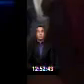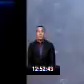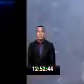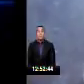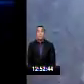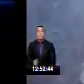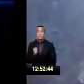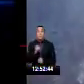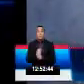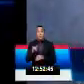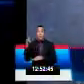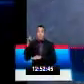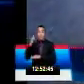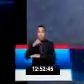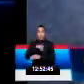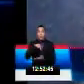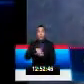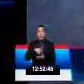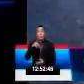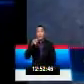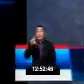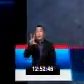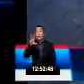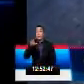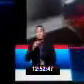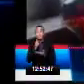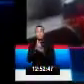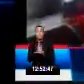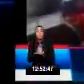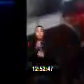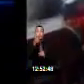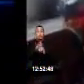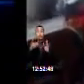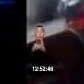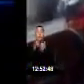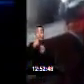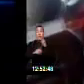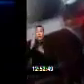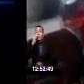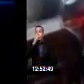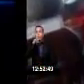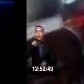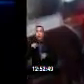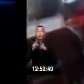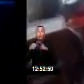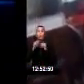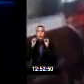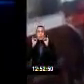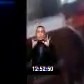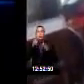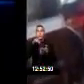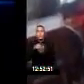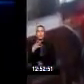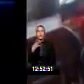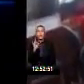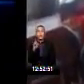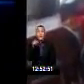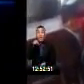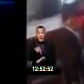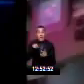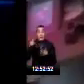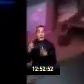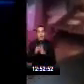Las operaciones del avión estadounidense Orion P3, que colabora en la lucha contra el narcotráfico en el país, iniciaron en septiembre de 2018. Desde